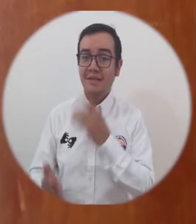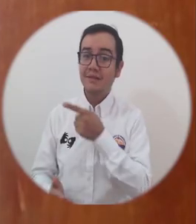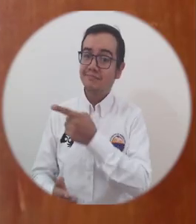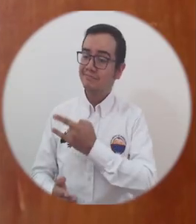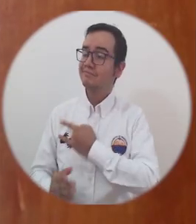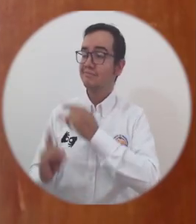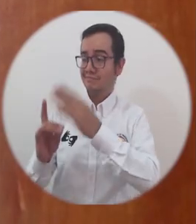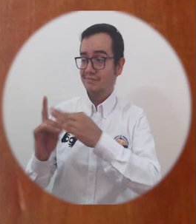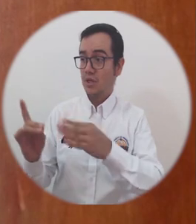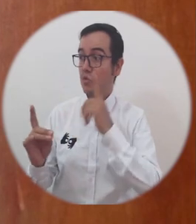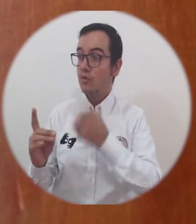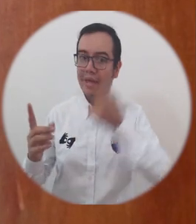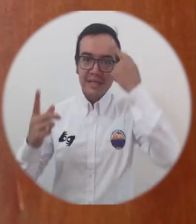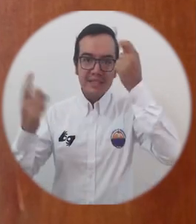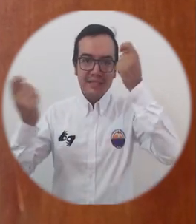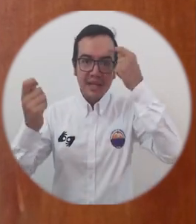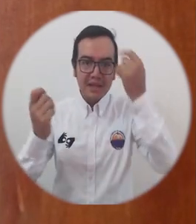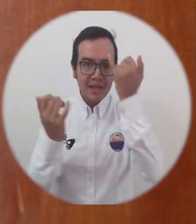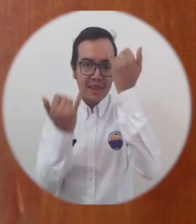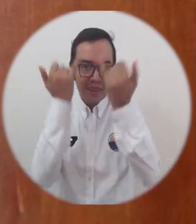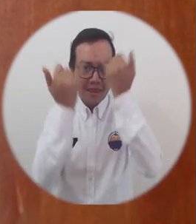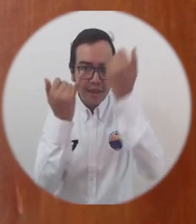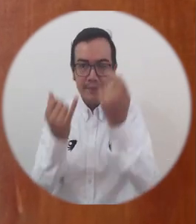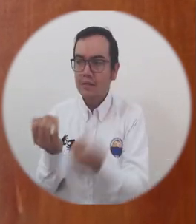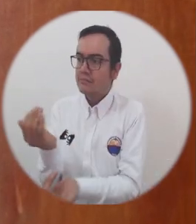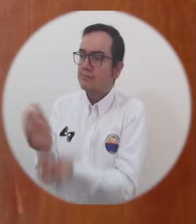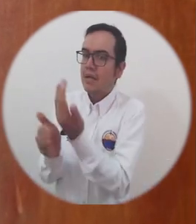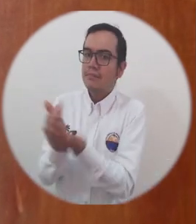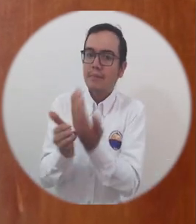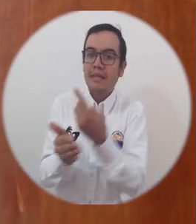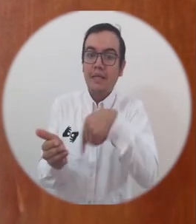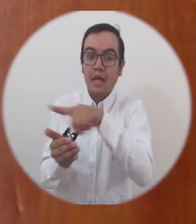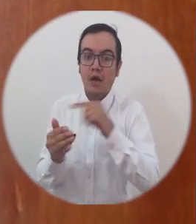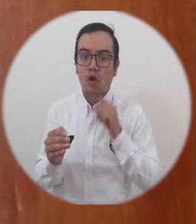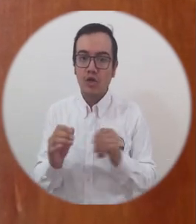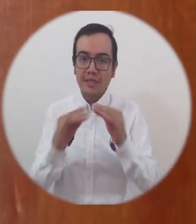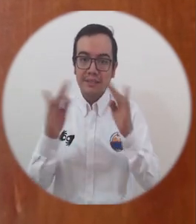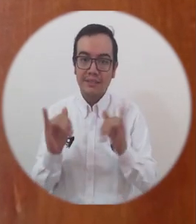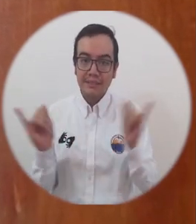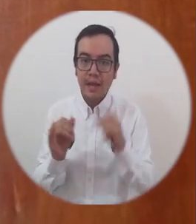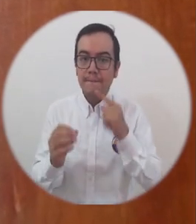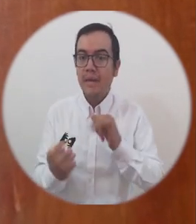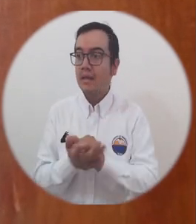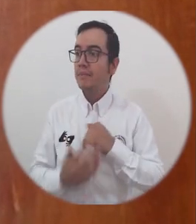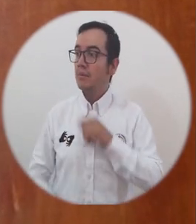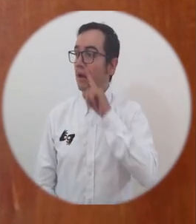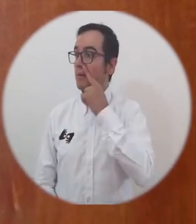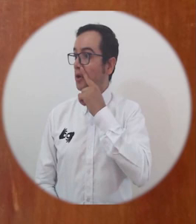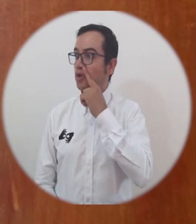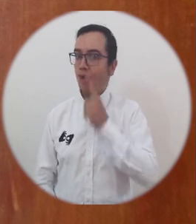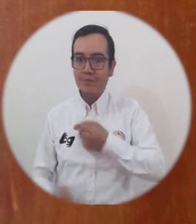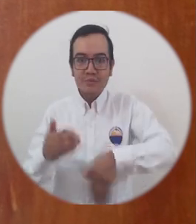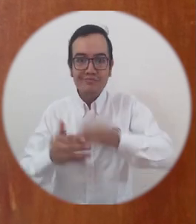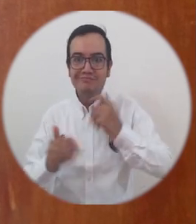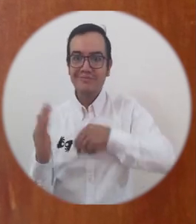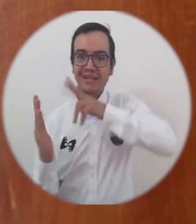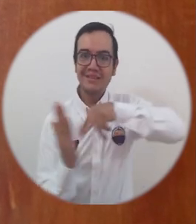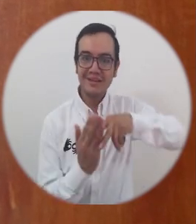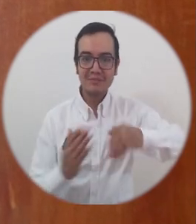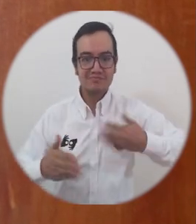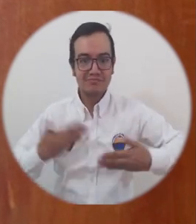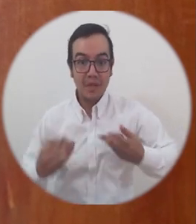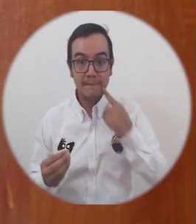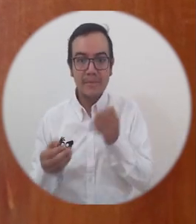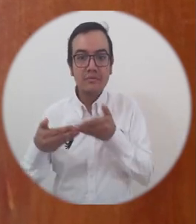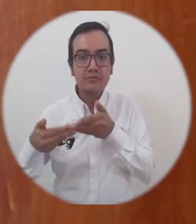En esta oportunidad quiero agradecer a la Universidad Magdalena por las estrategias implementadas que hacen de esta contingencia una oportunidad para crecer